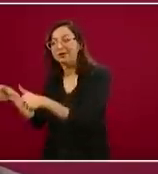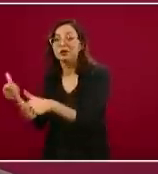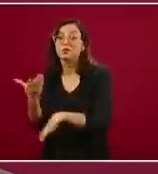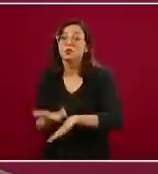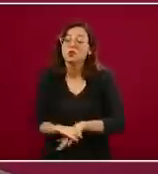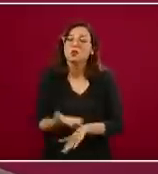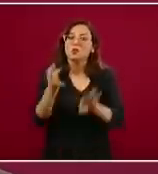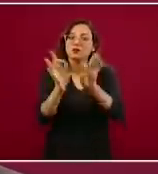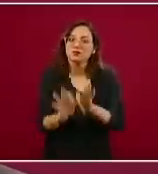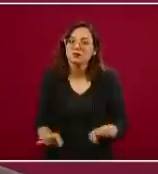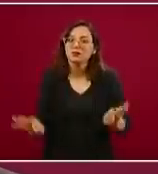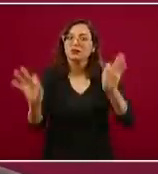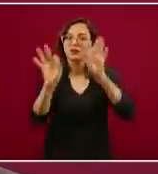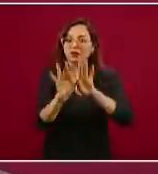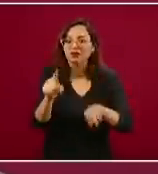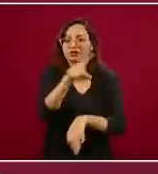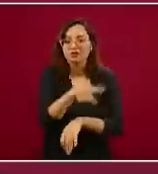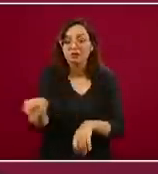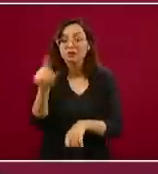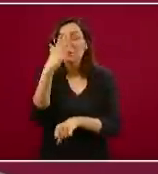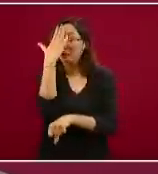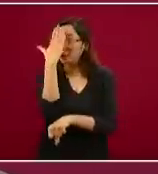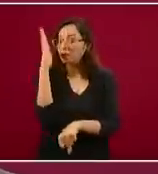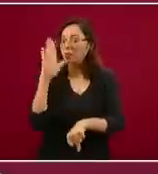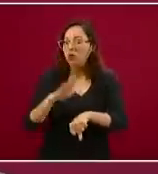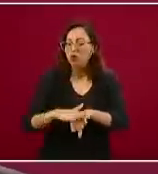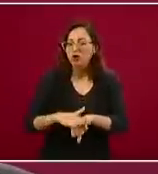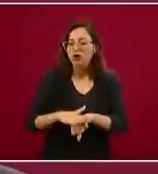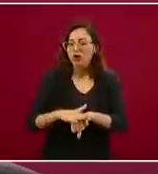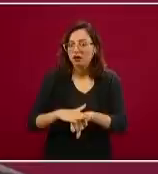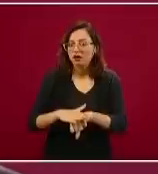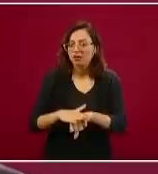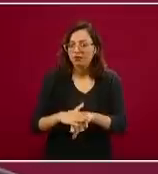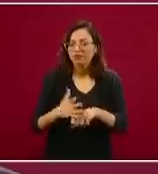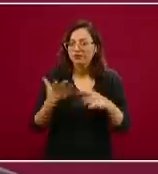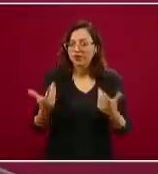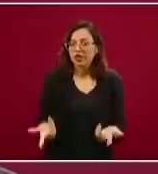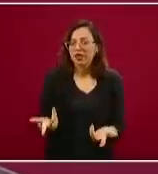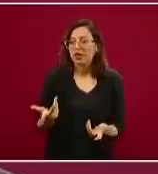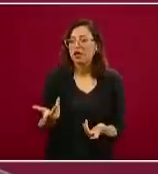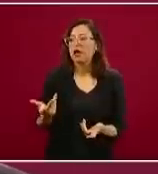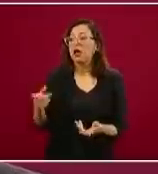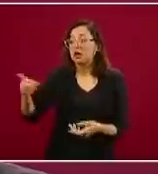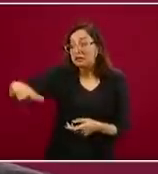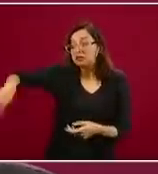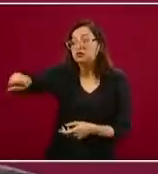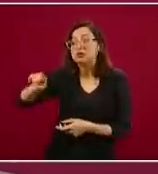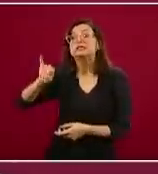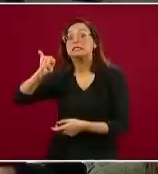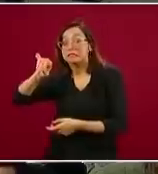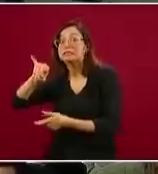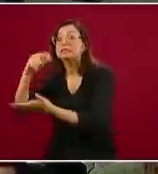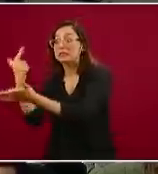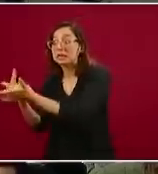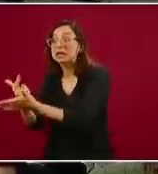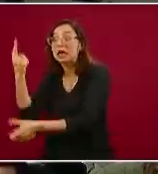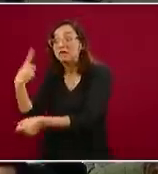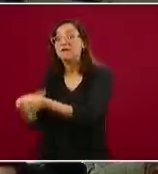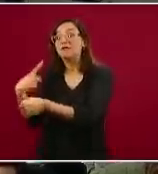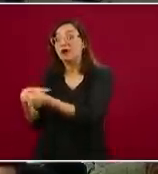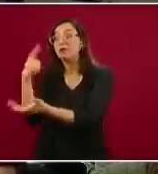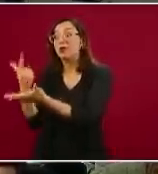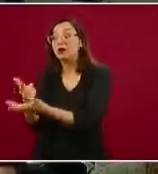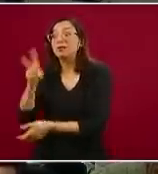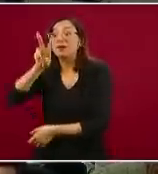en momentos donde se requiere cuidar que haya oportunidades de tratamiento para quien sí es indispensable